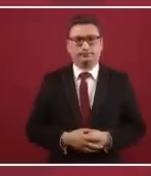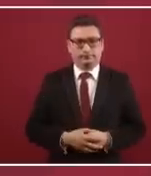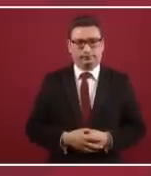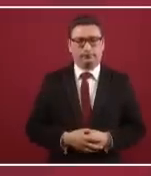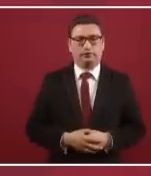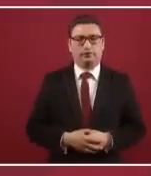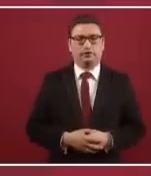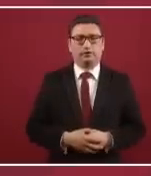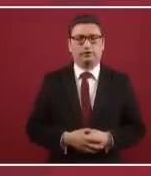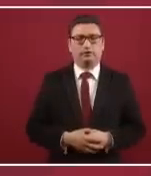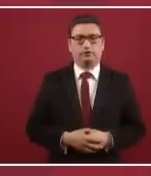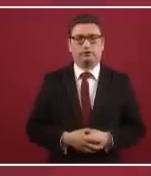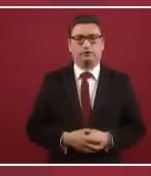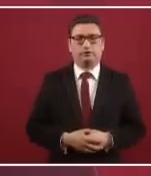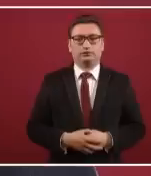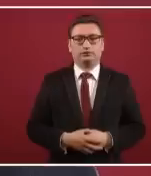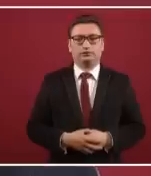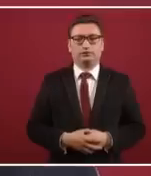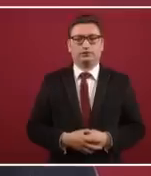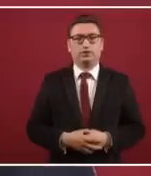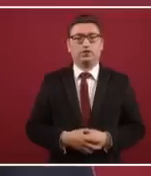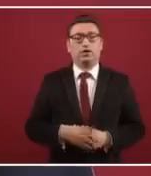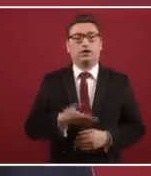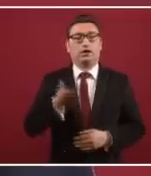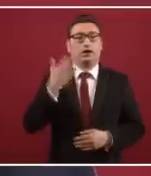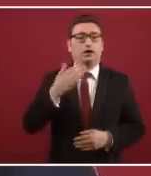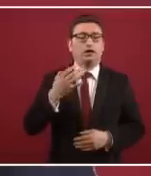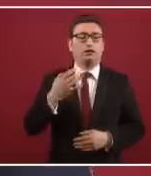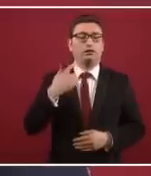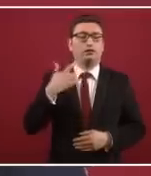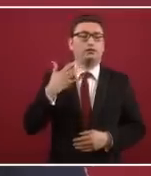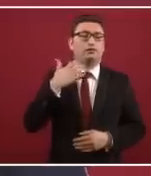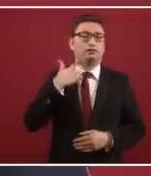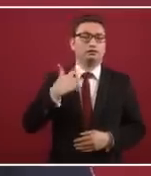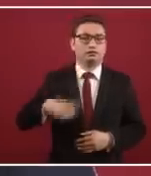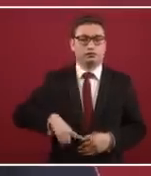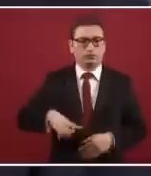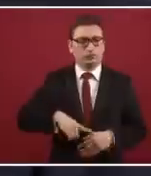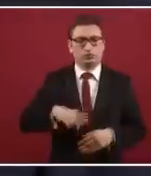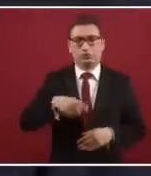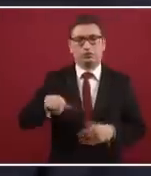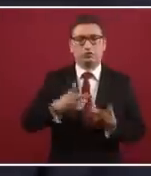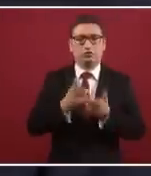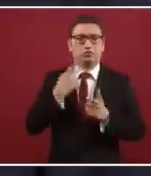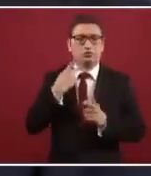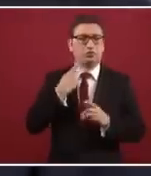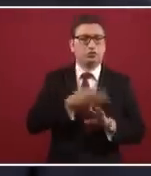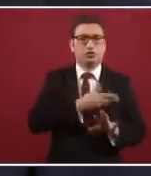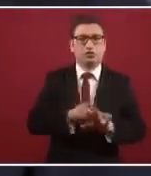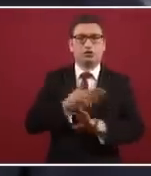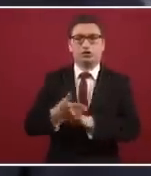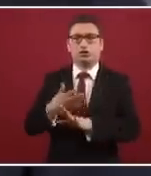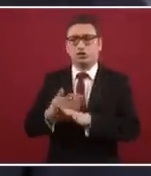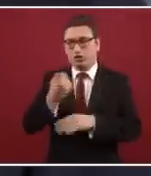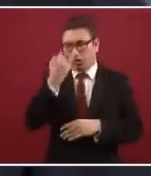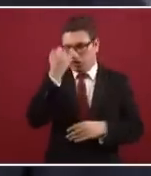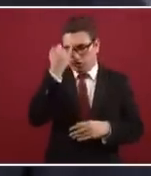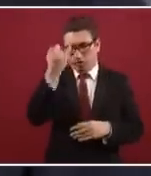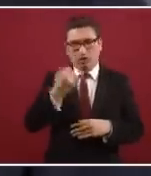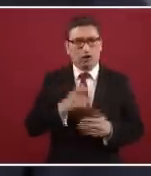a los opositores o para fabricarles delitos o para